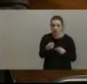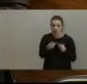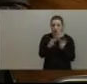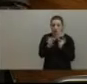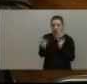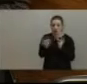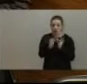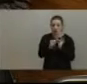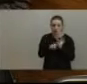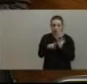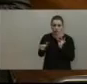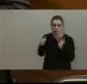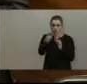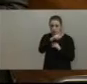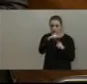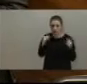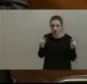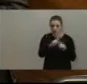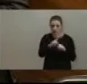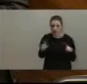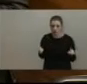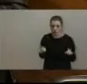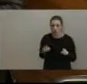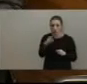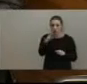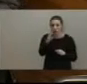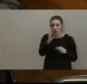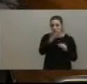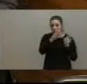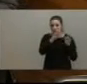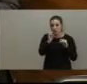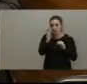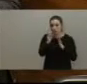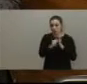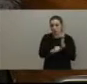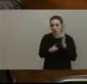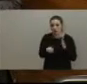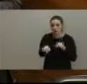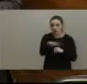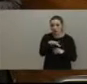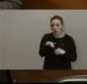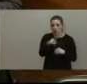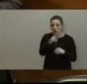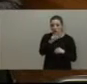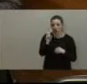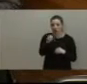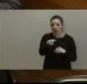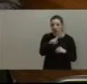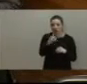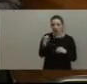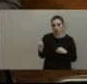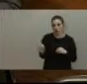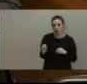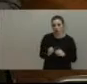Asturias, 3,82 puntos. Y entre las posiciones 100 y 150